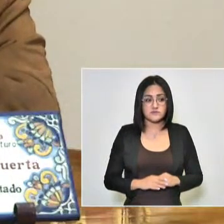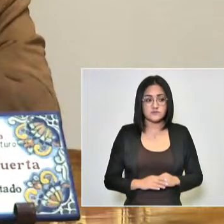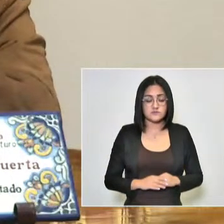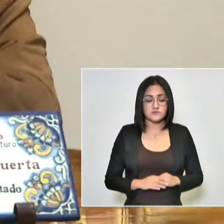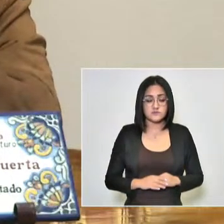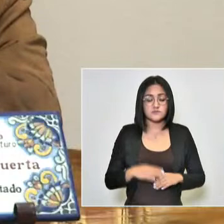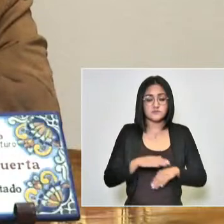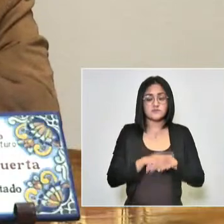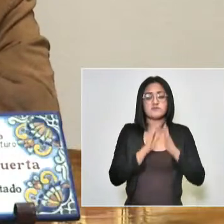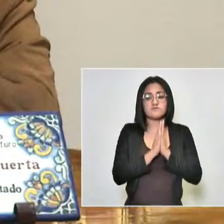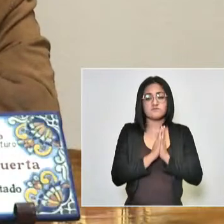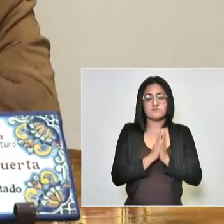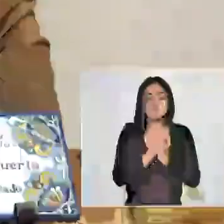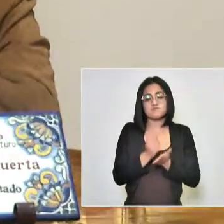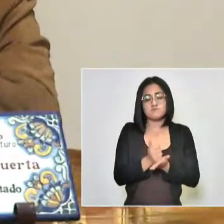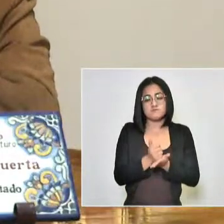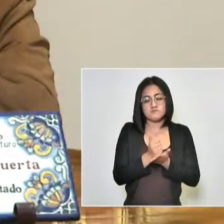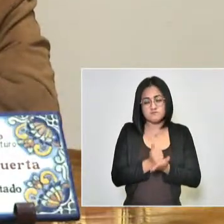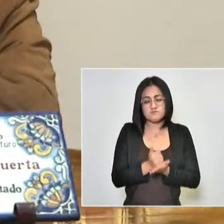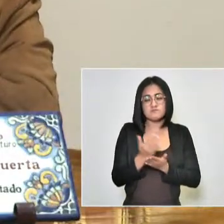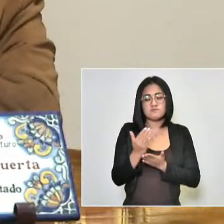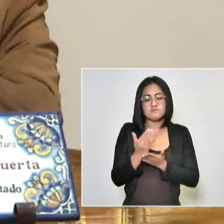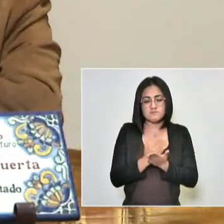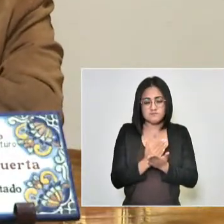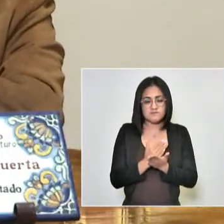Por favor, ayúdennos a ser menos